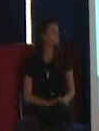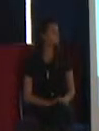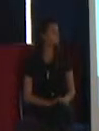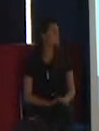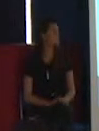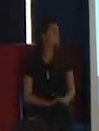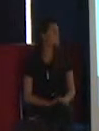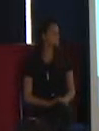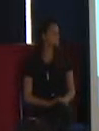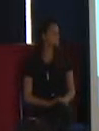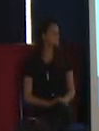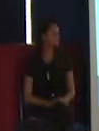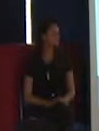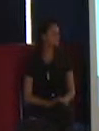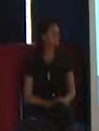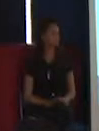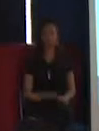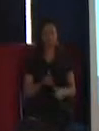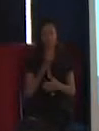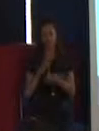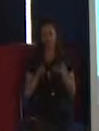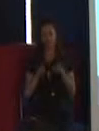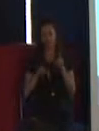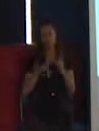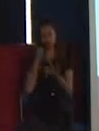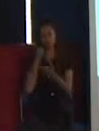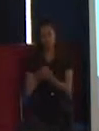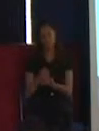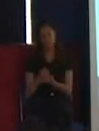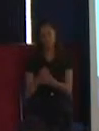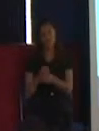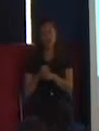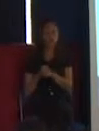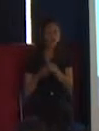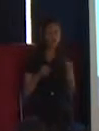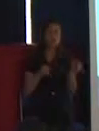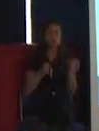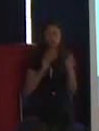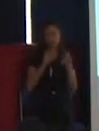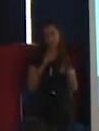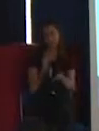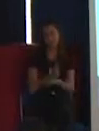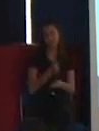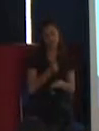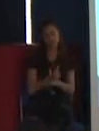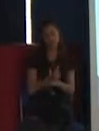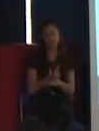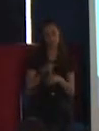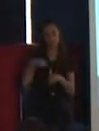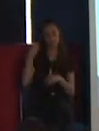Esas son unas de las obligaciones, las demás se las dejo de tarea para el próximo taller.